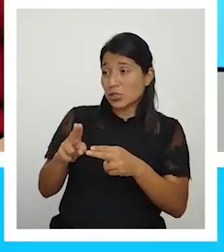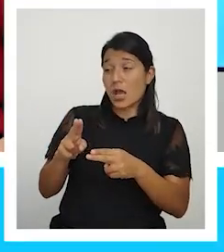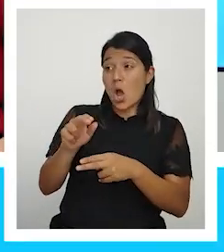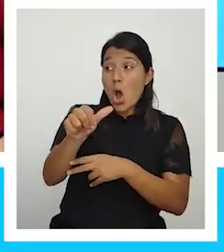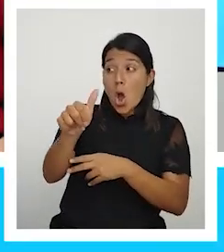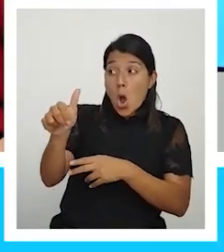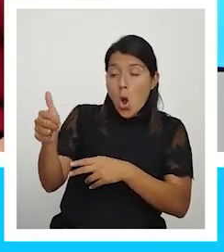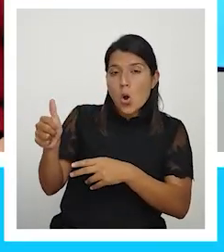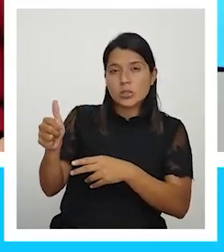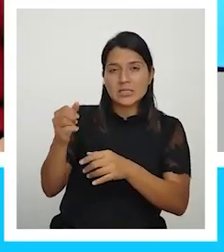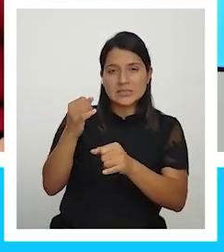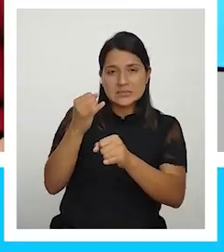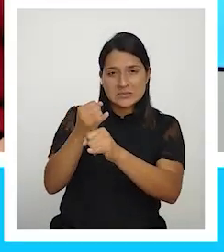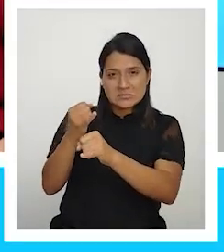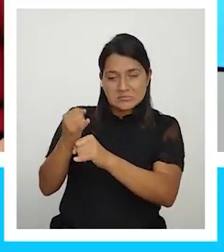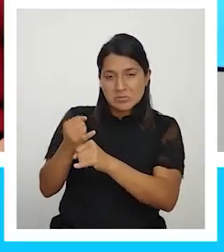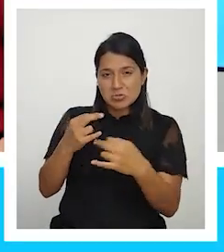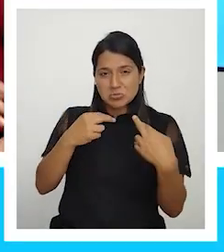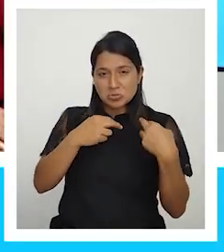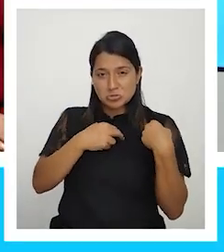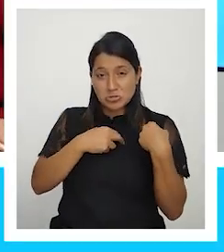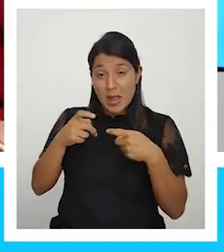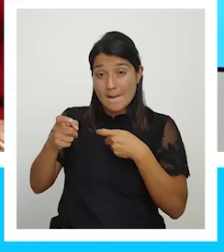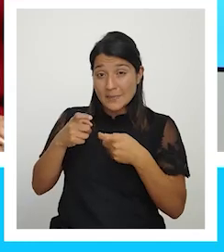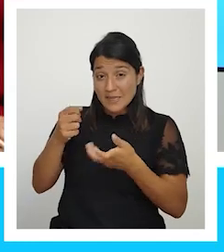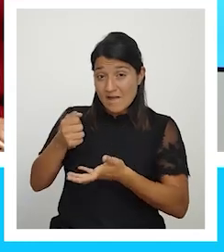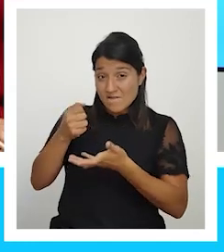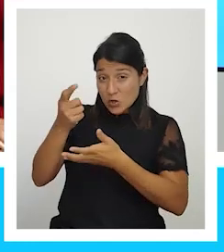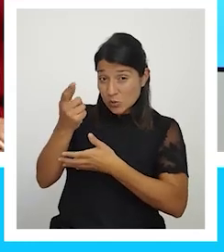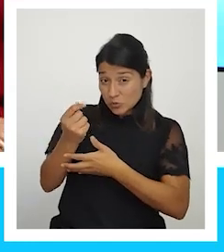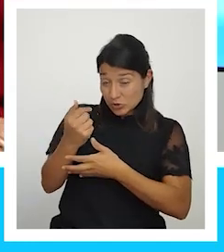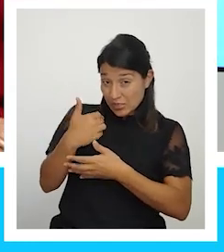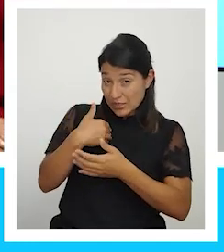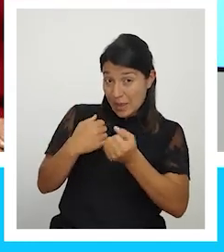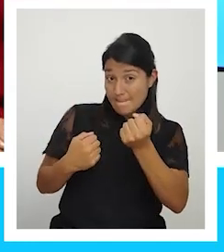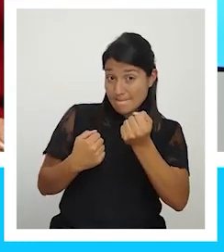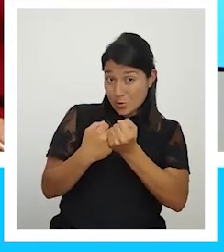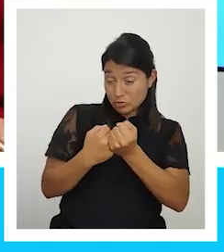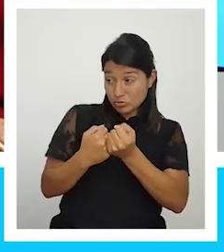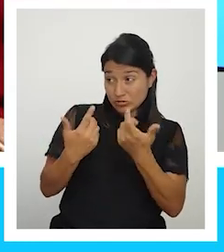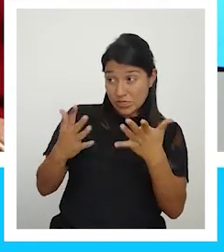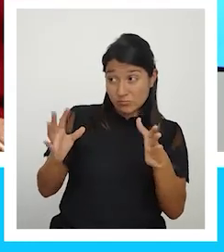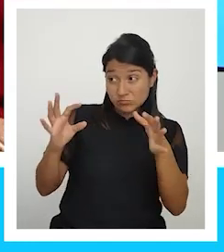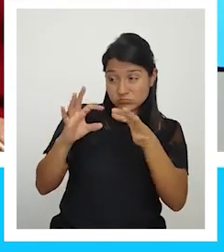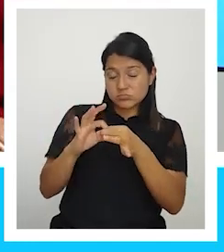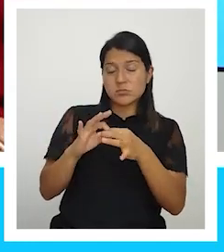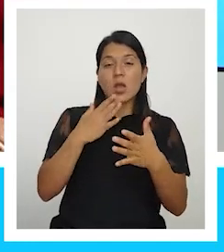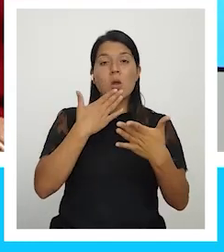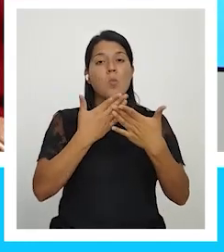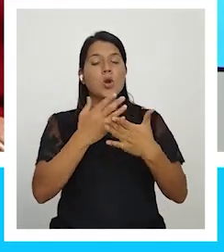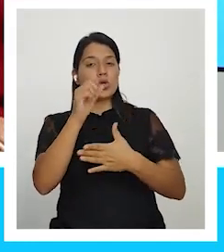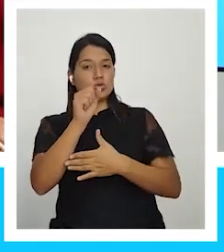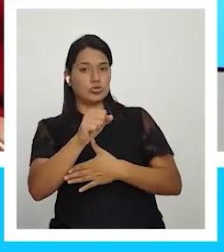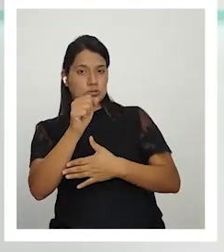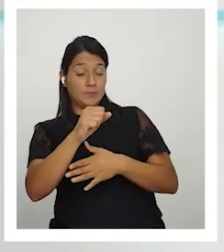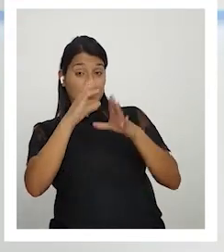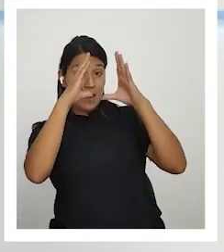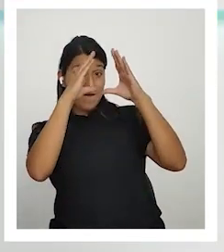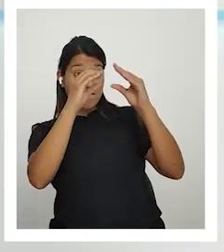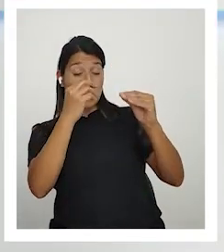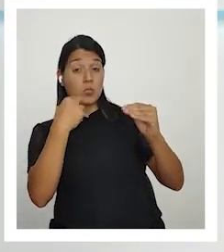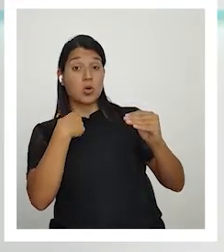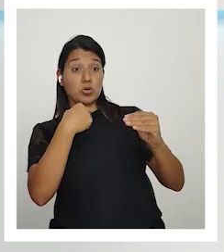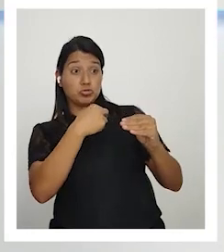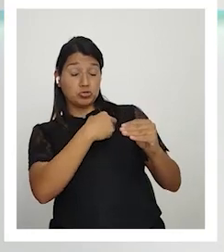de pensiones también para hacer esta fuerza conjunta? Pues sí, vamos a ver, por lo menos la información que hemos tenido